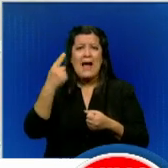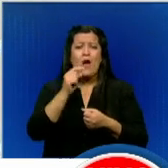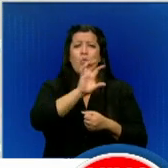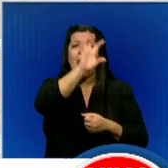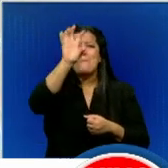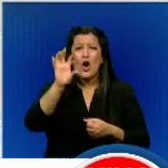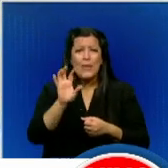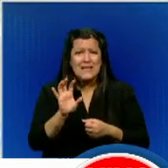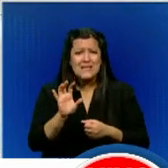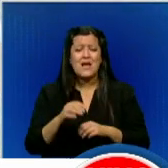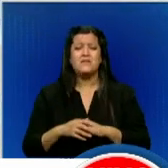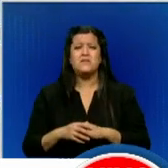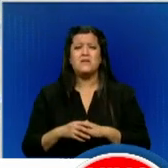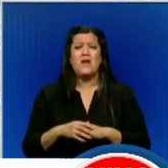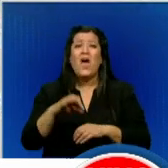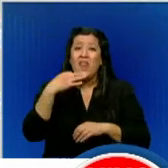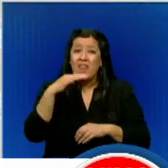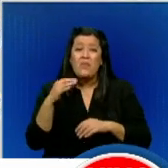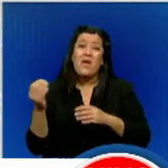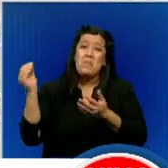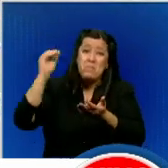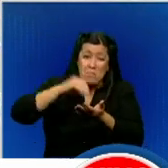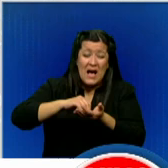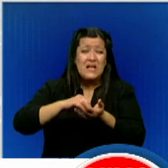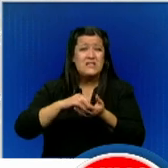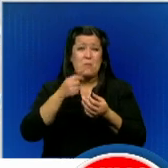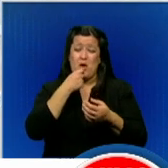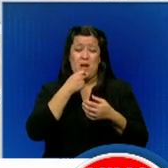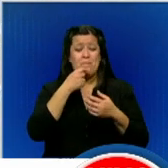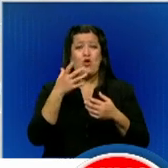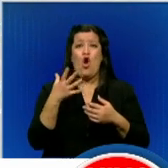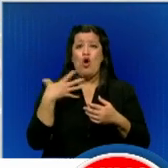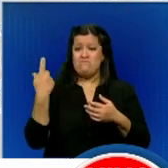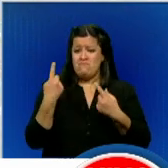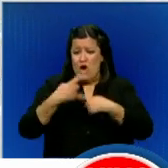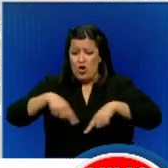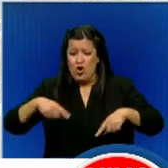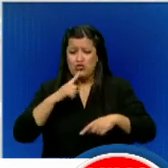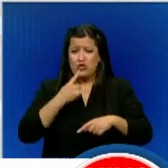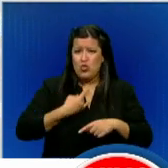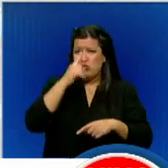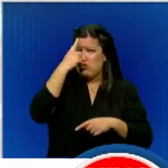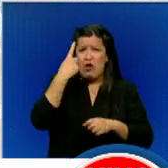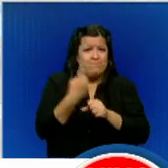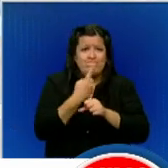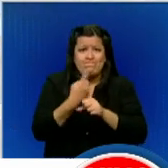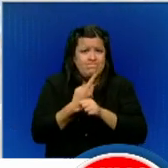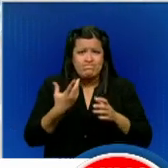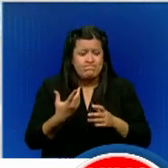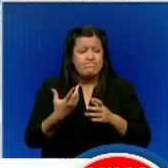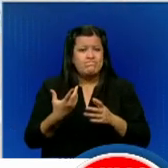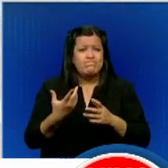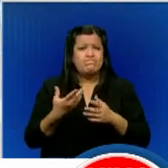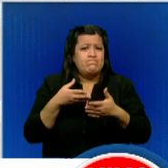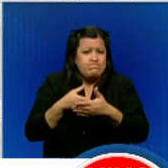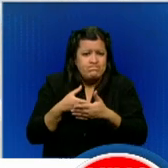tenían que además de ceder la autonomía y también por supuesto